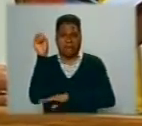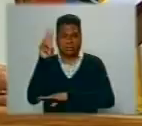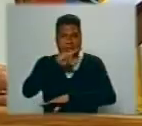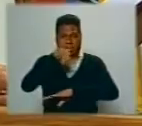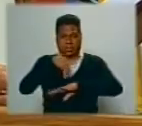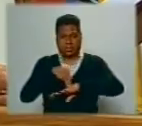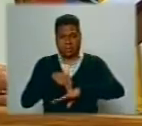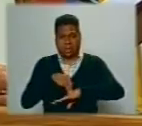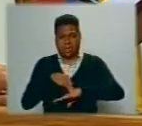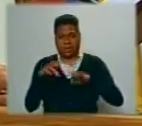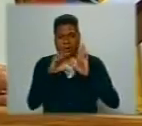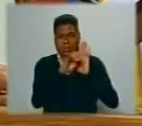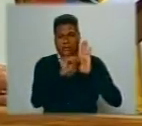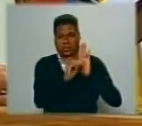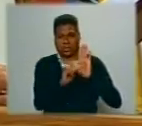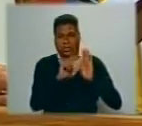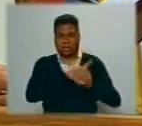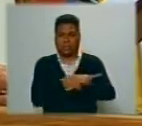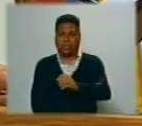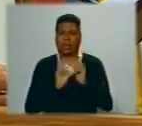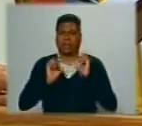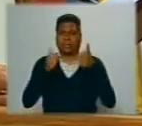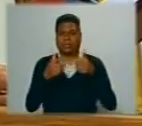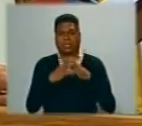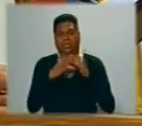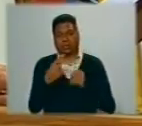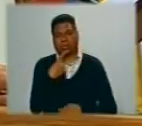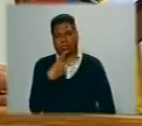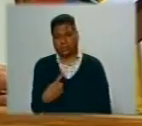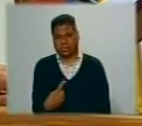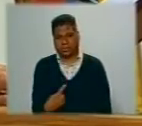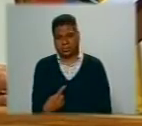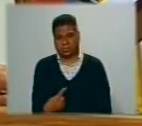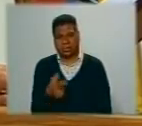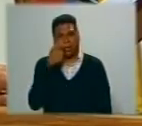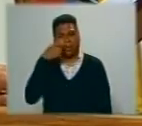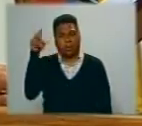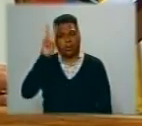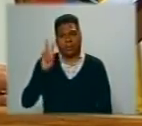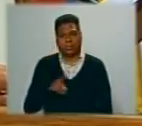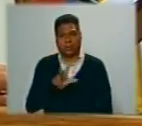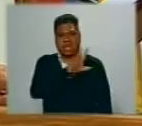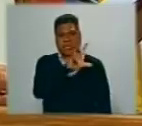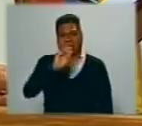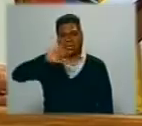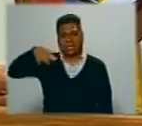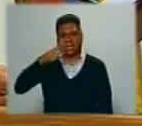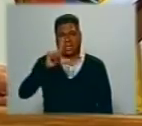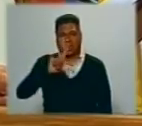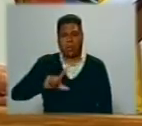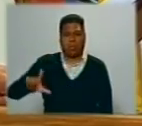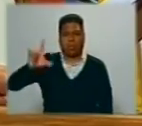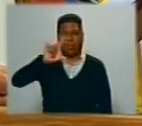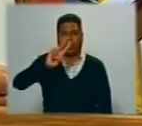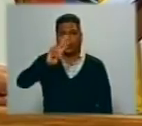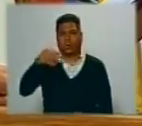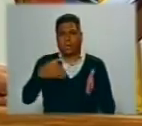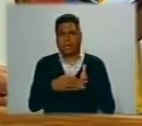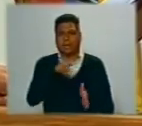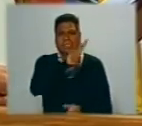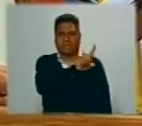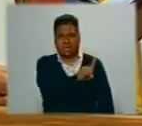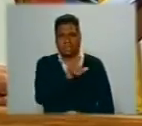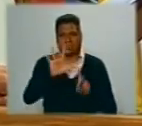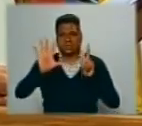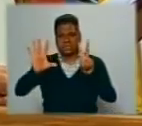de su poder originario, emanado del mandato conferido por el pueblo de Venezuela el 30 de julio de 2017 en elecciones